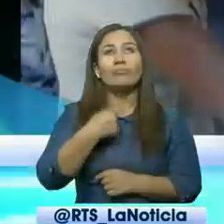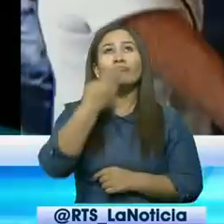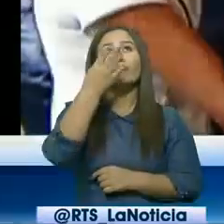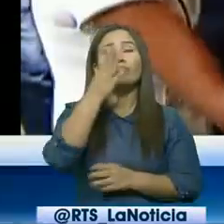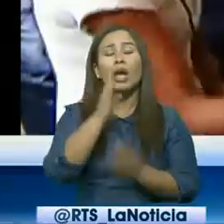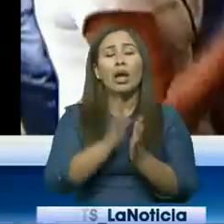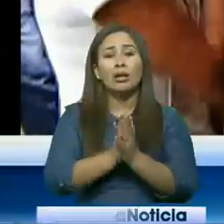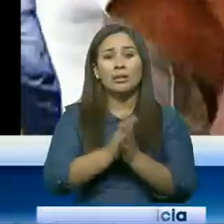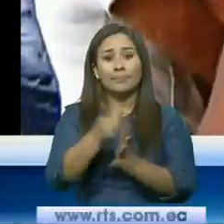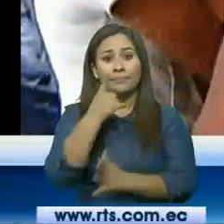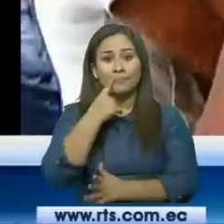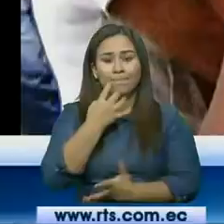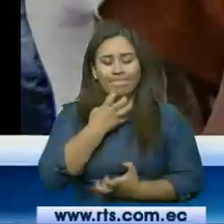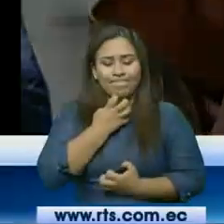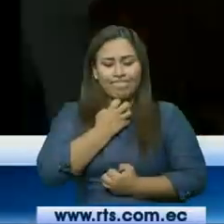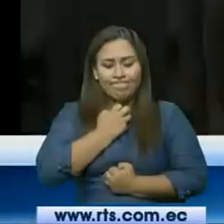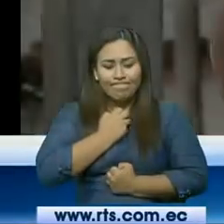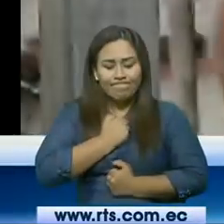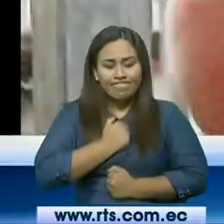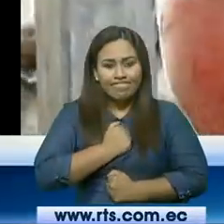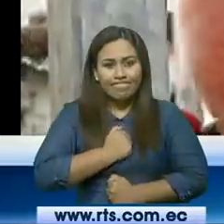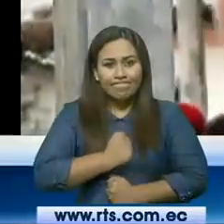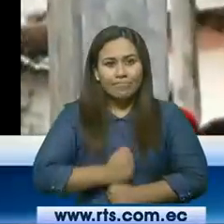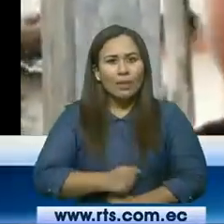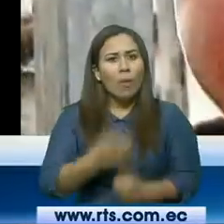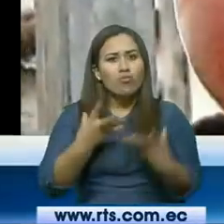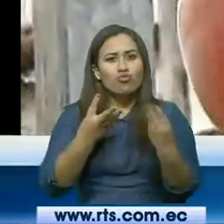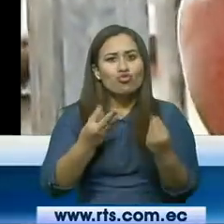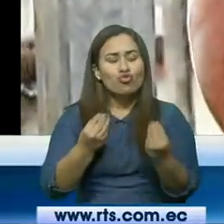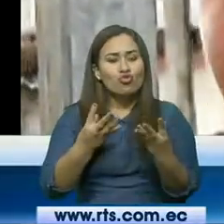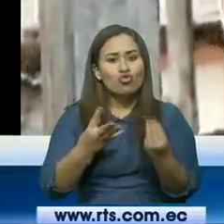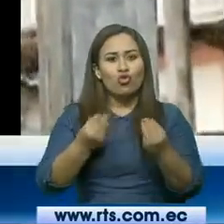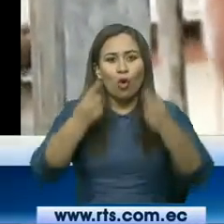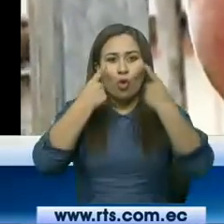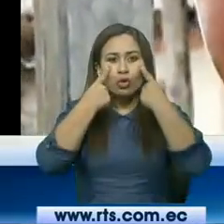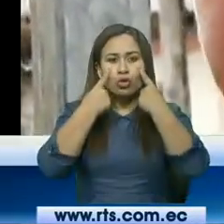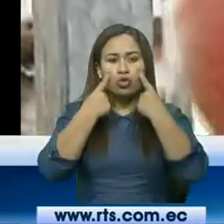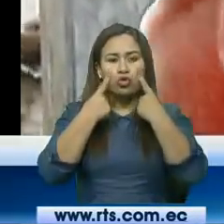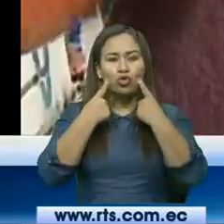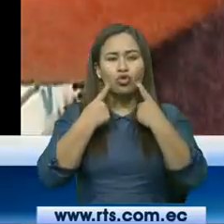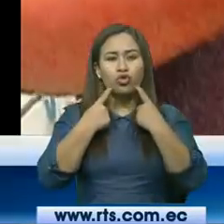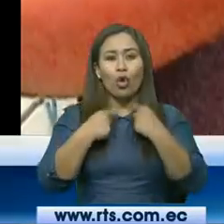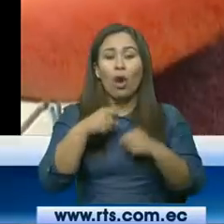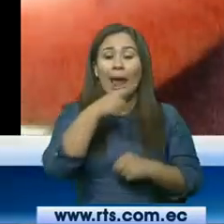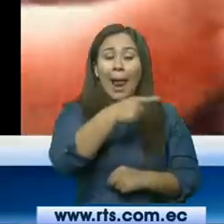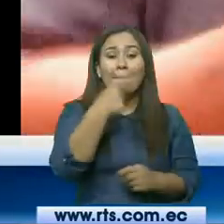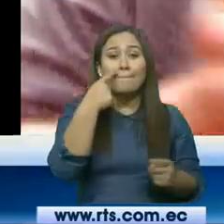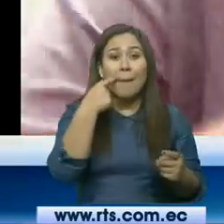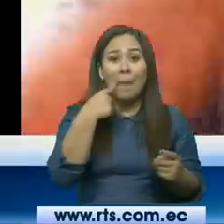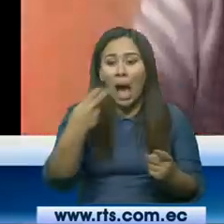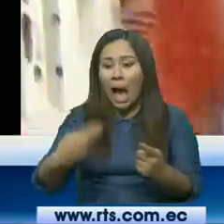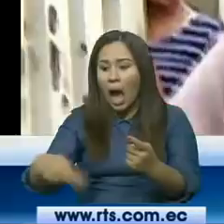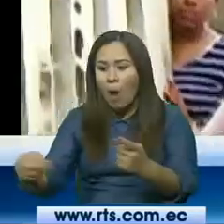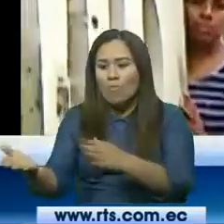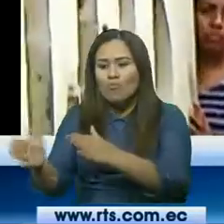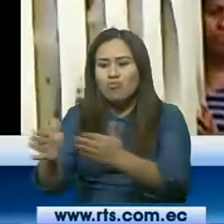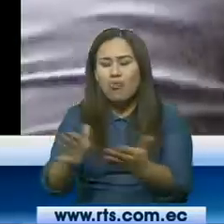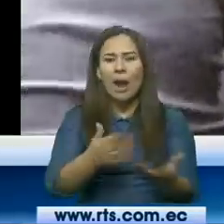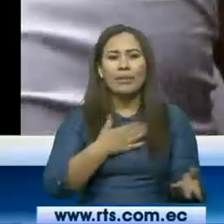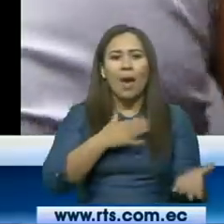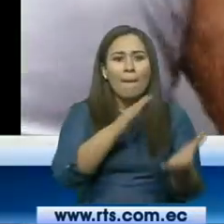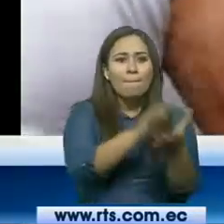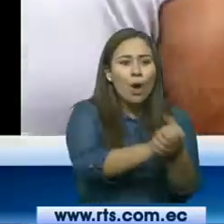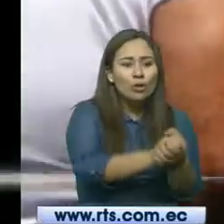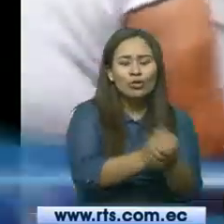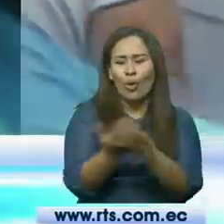con la impotencia en la garganta las lágrimas se asomaban en este padre y esposo aún desconcertado por darles el